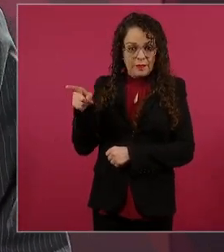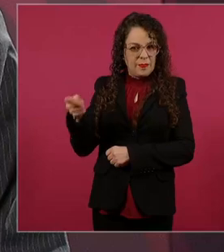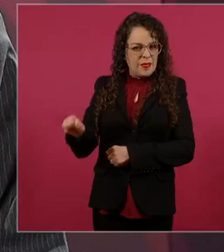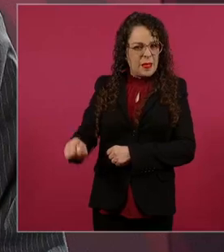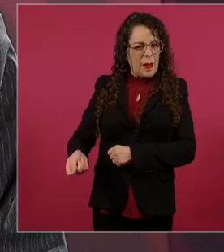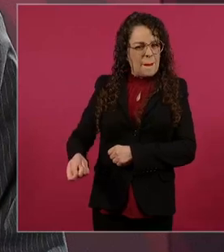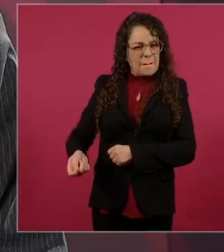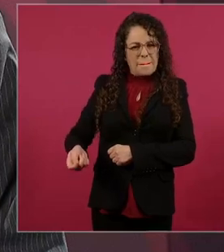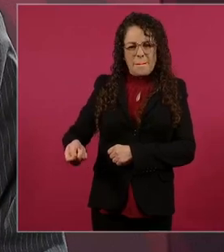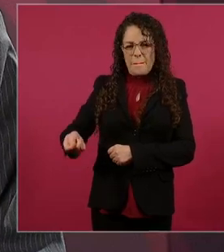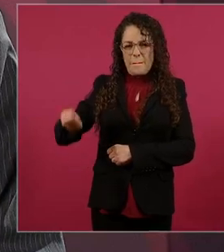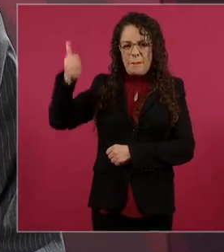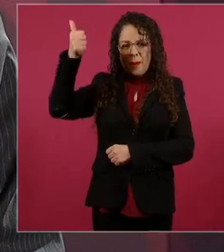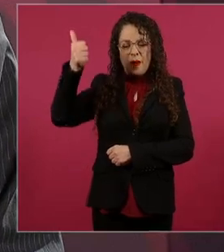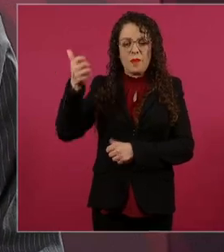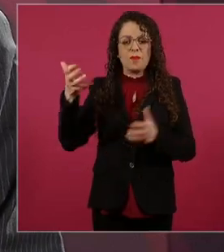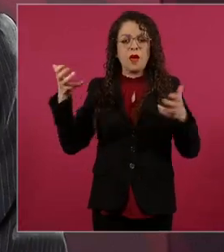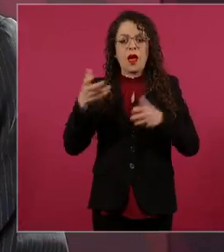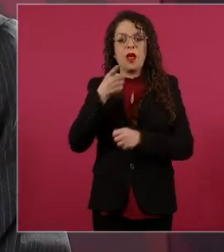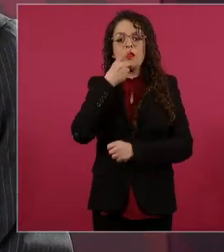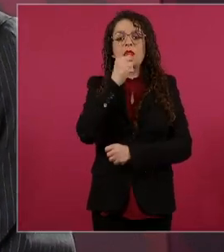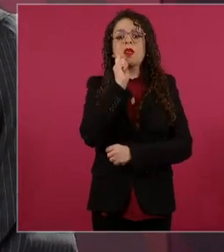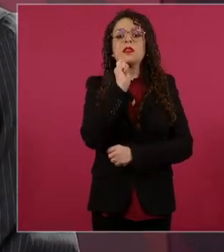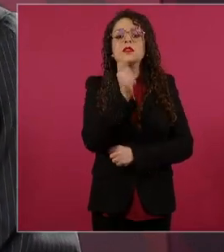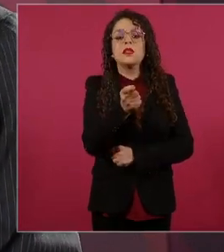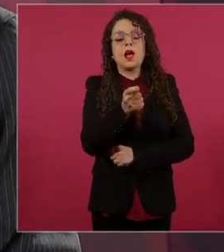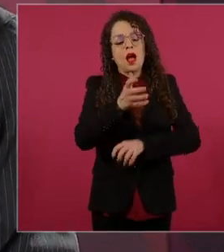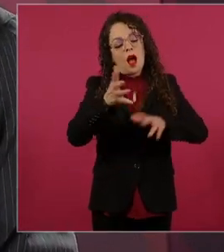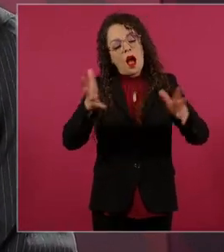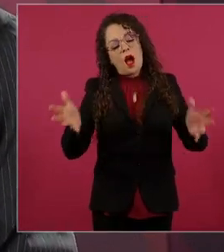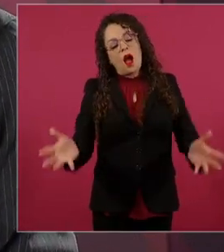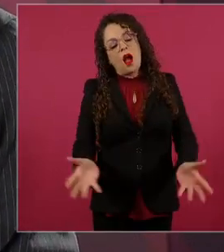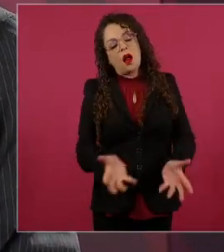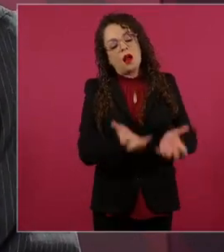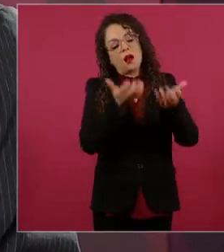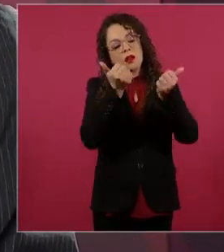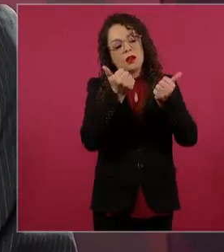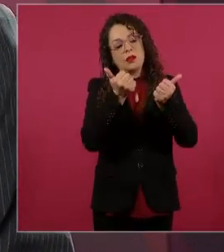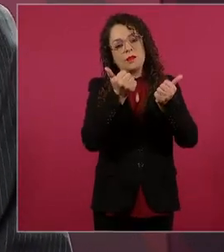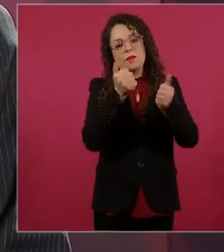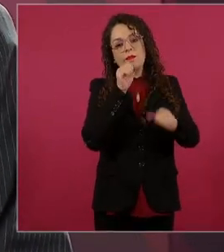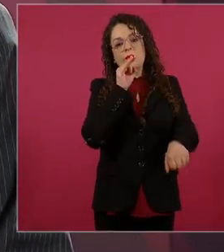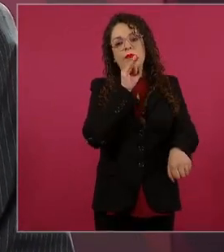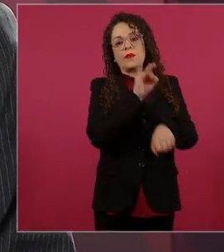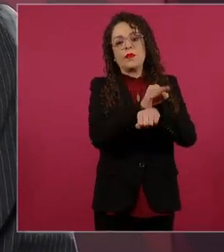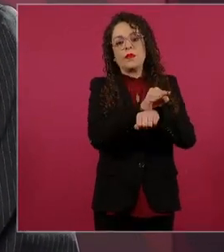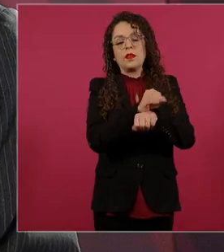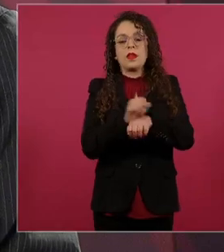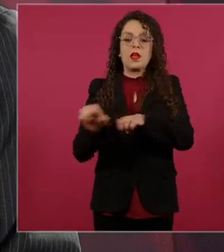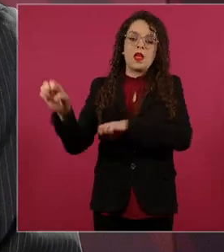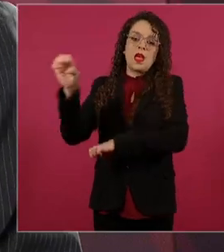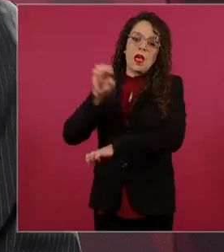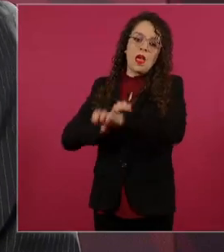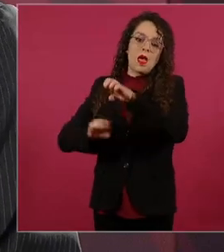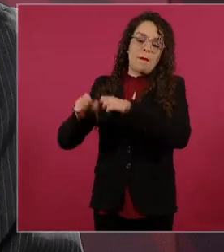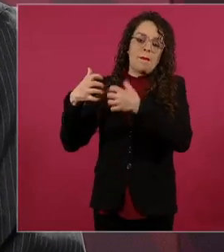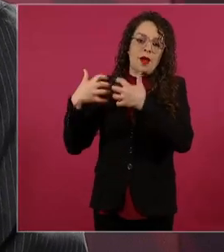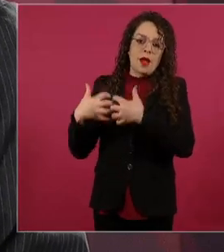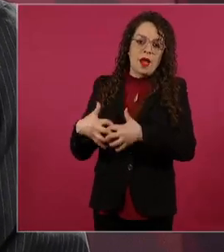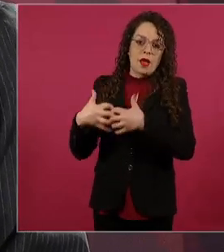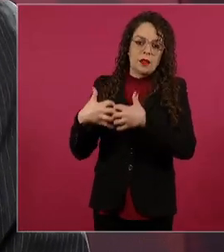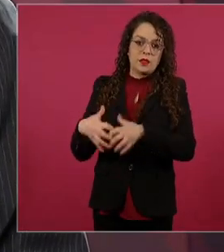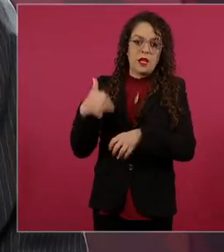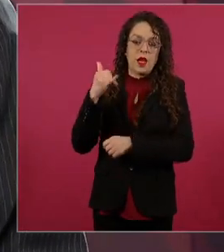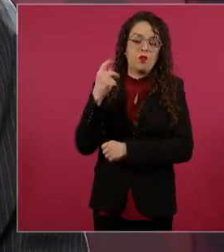en beneficio de empresas y de políticos